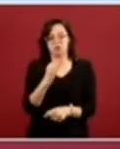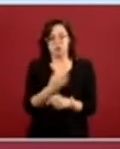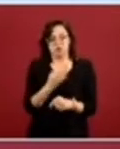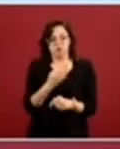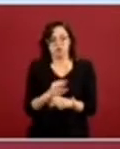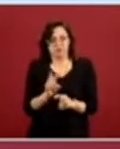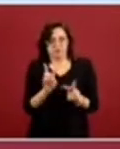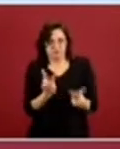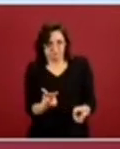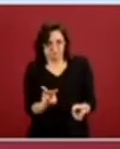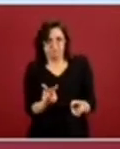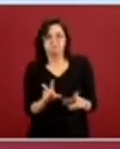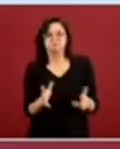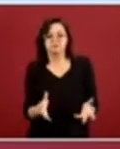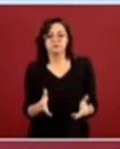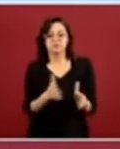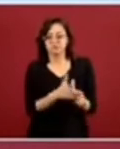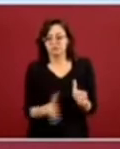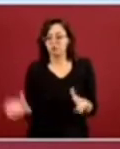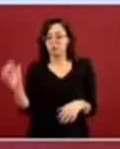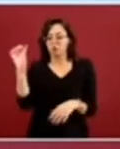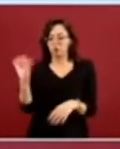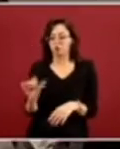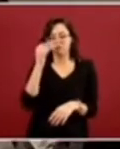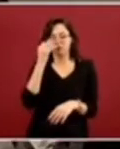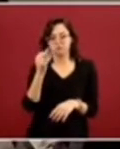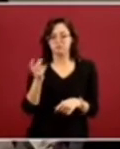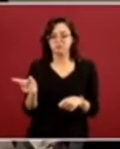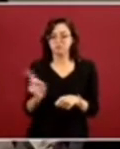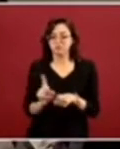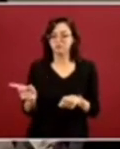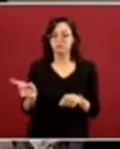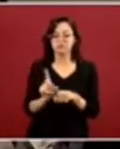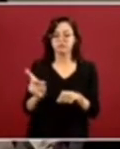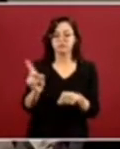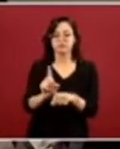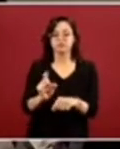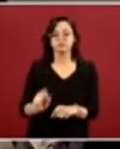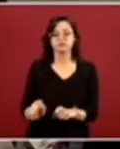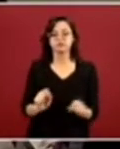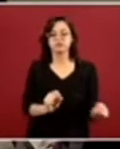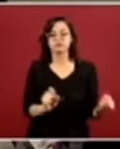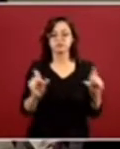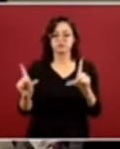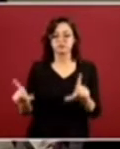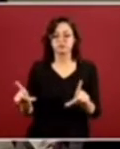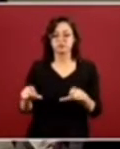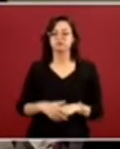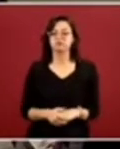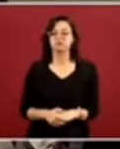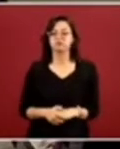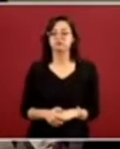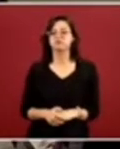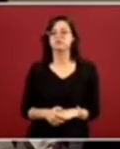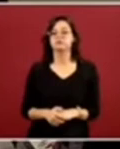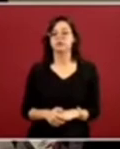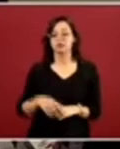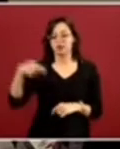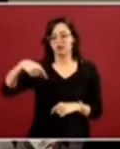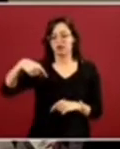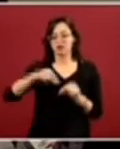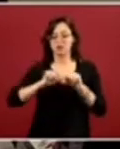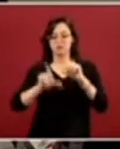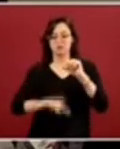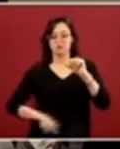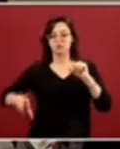conozcan ustedes los datos en tiempo real todos los días. La siguiente. Y terminamos con la representación visual también de la